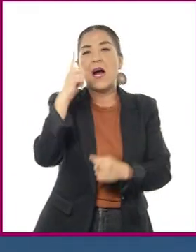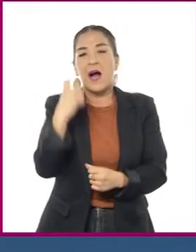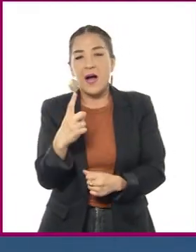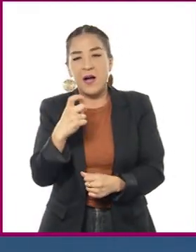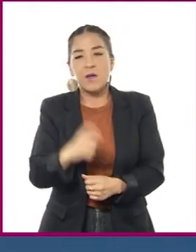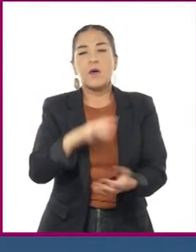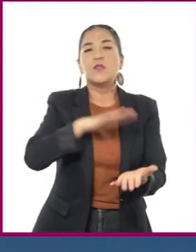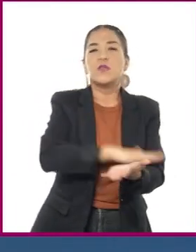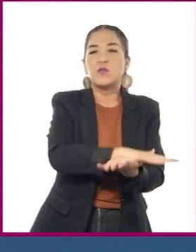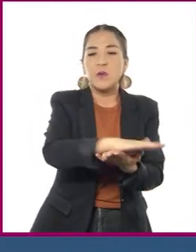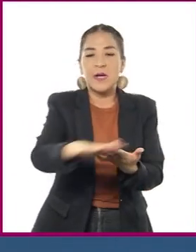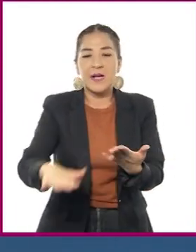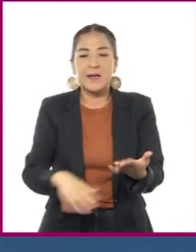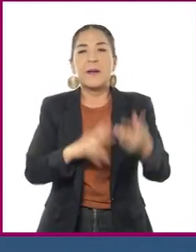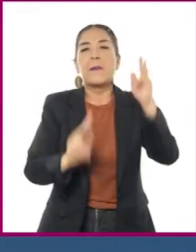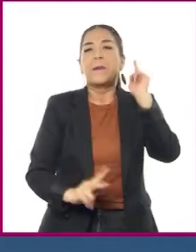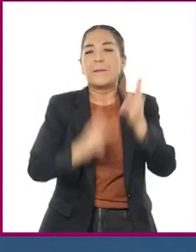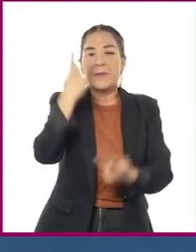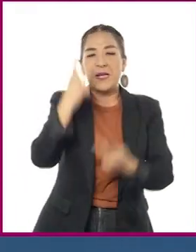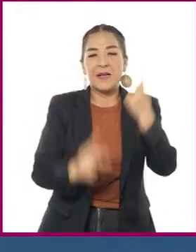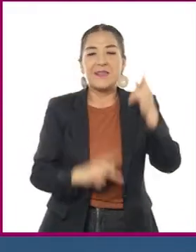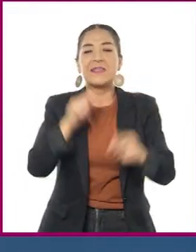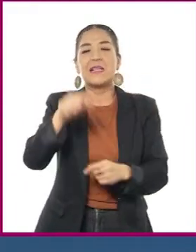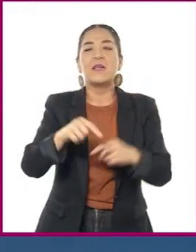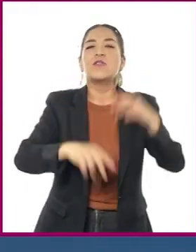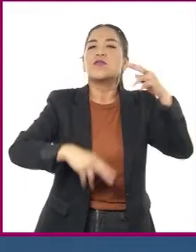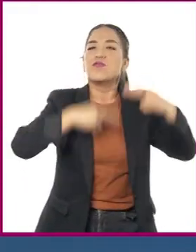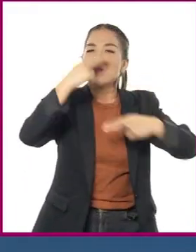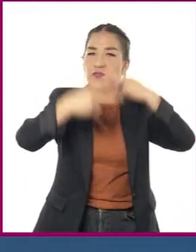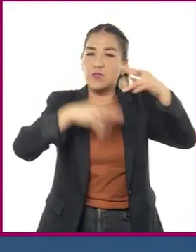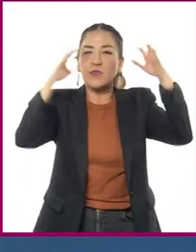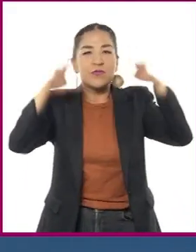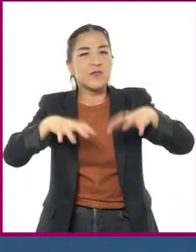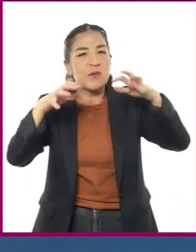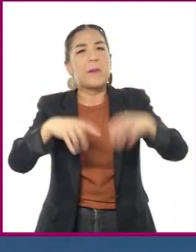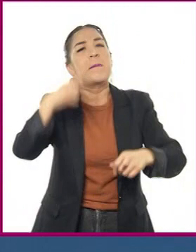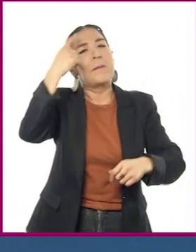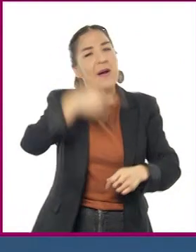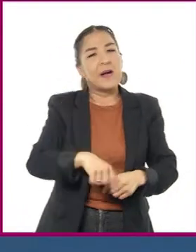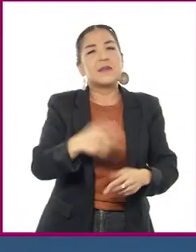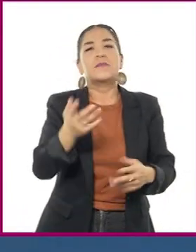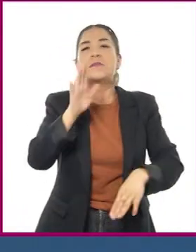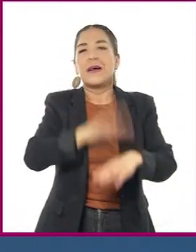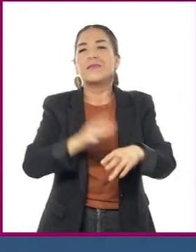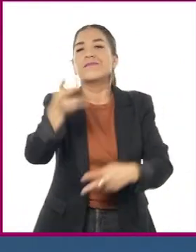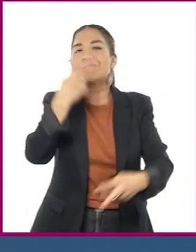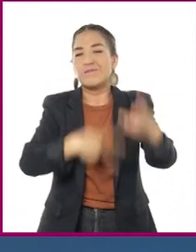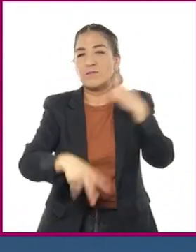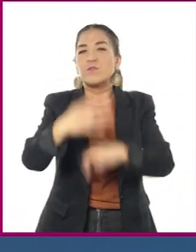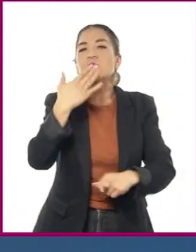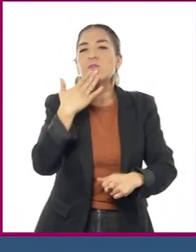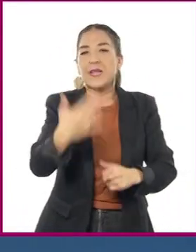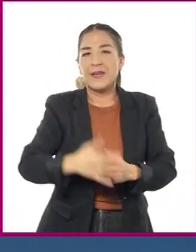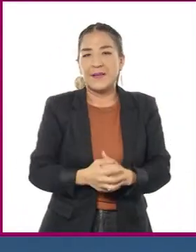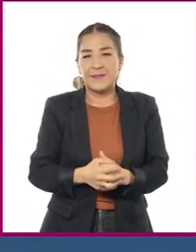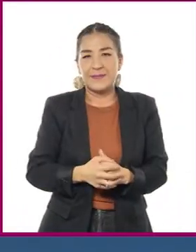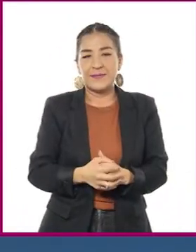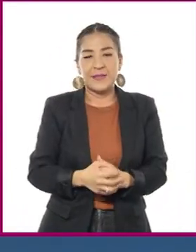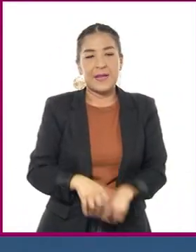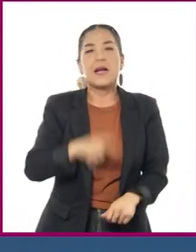agua, suelo, vegetación y clima para poder desarrollarse de manera adecuada.